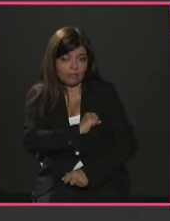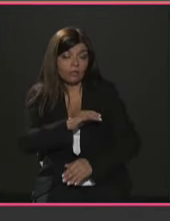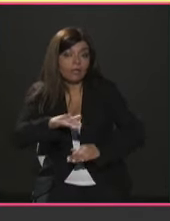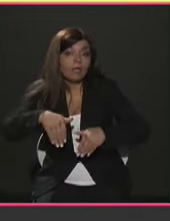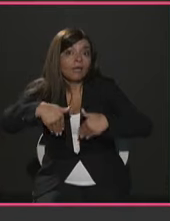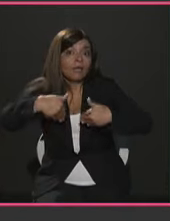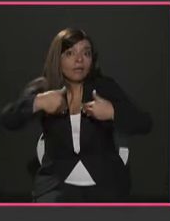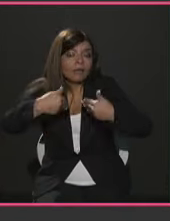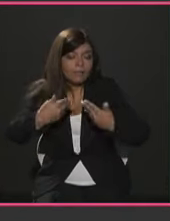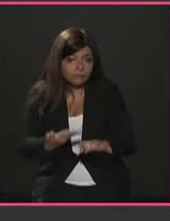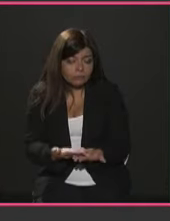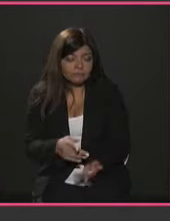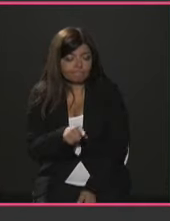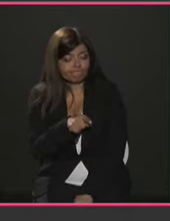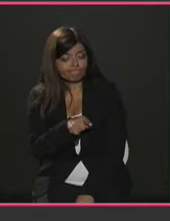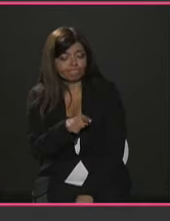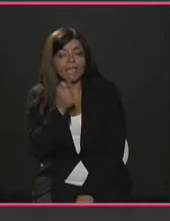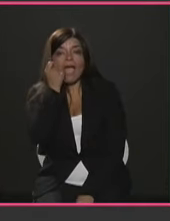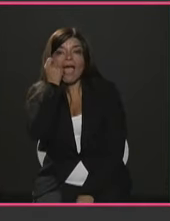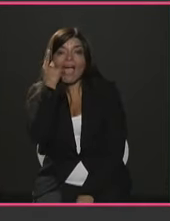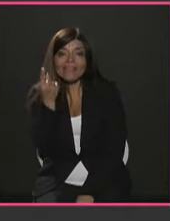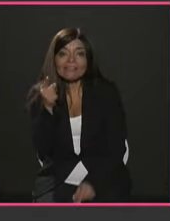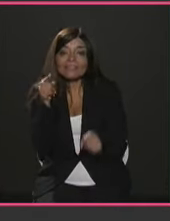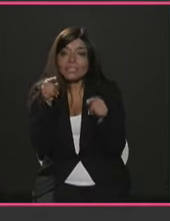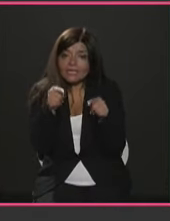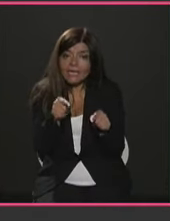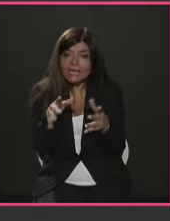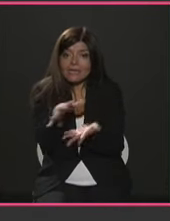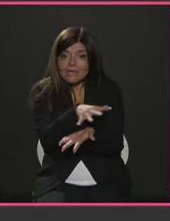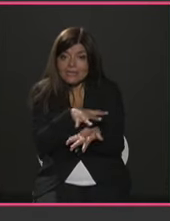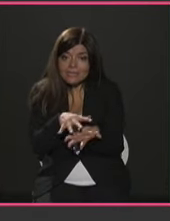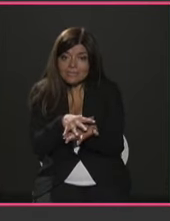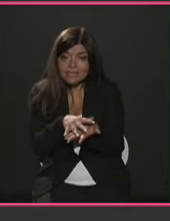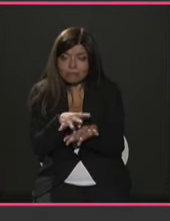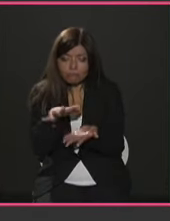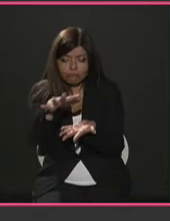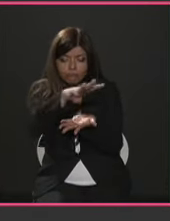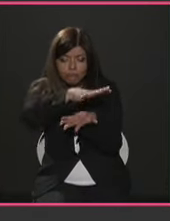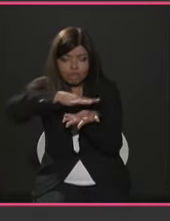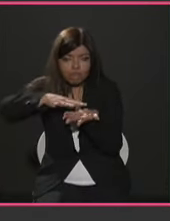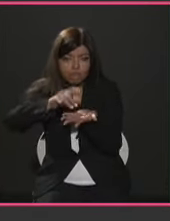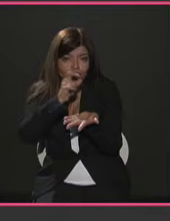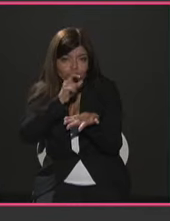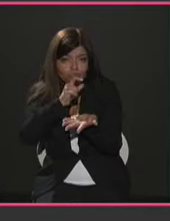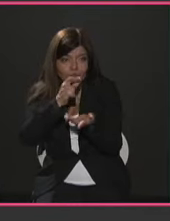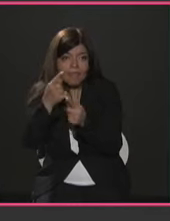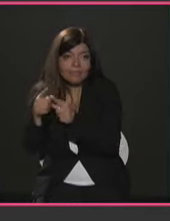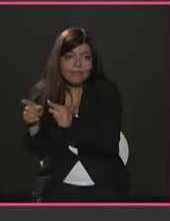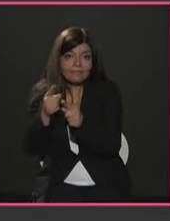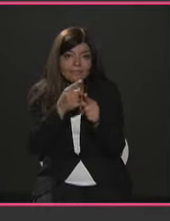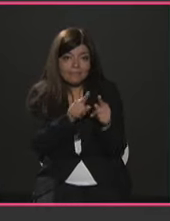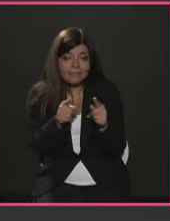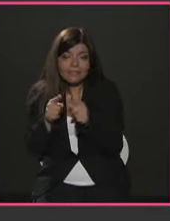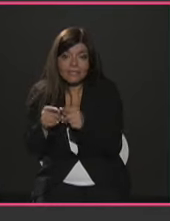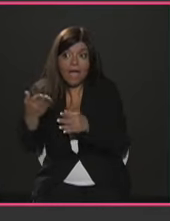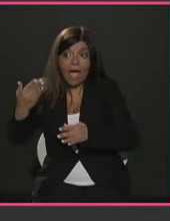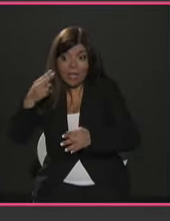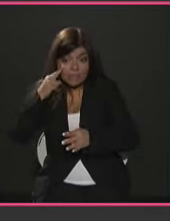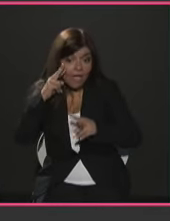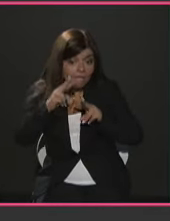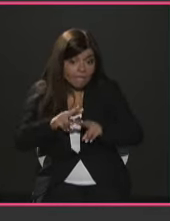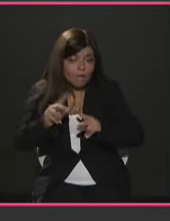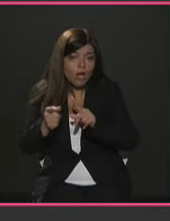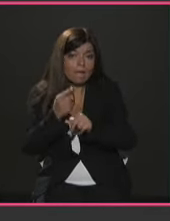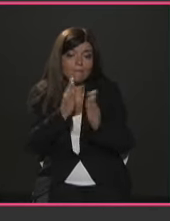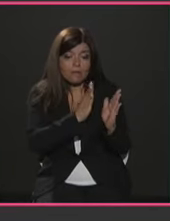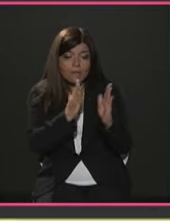claramente uno entiende que esta mancha que es muy distinta a las manchas que vimos originalmente en la